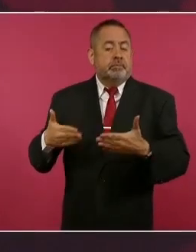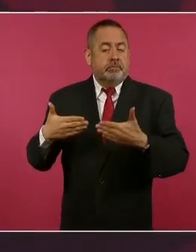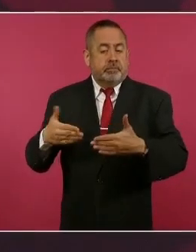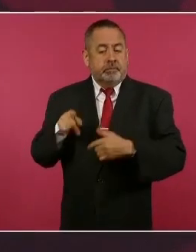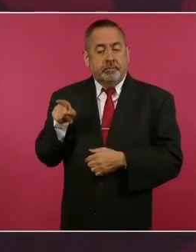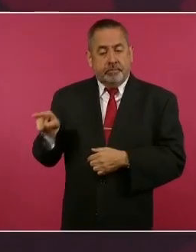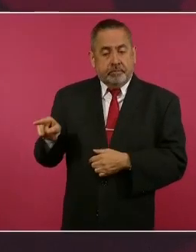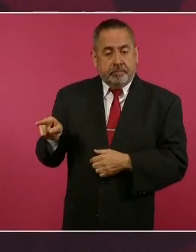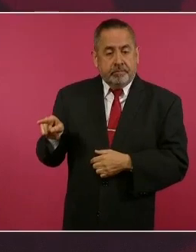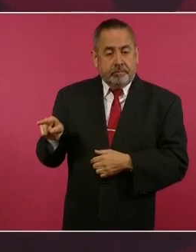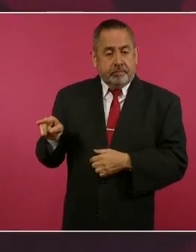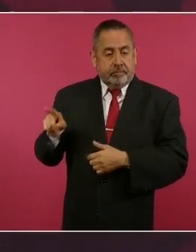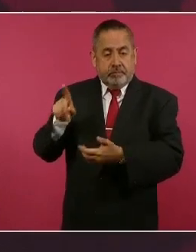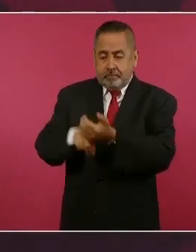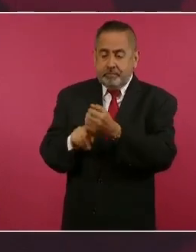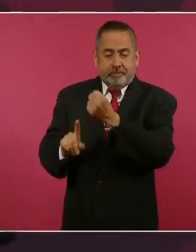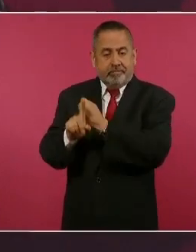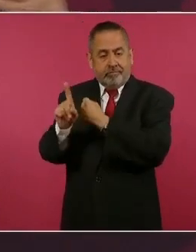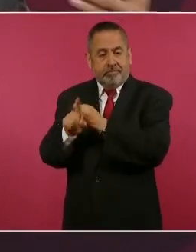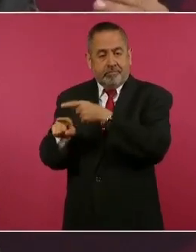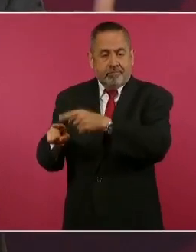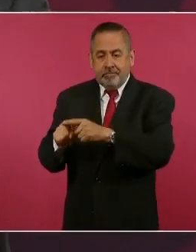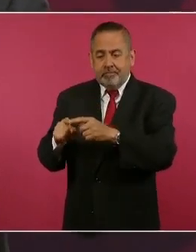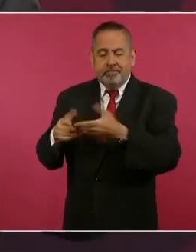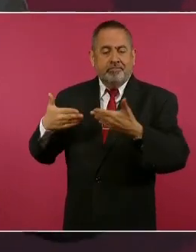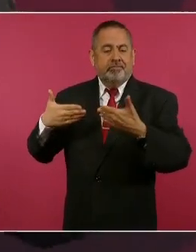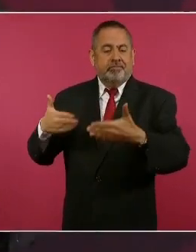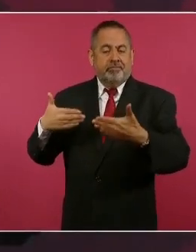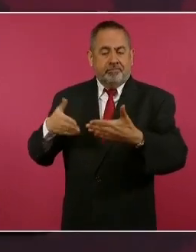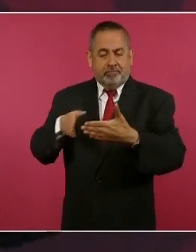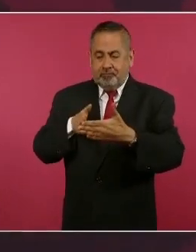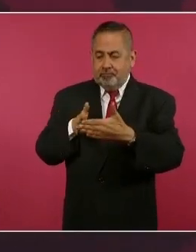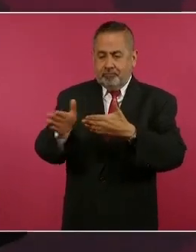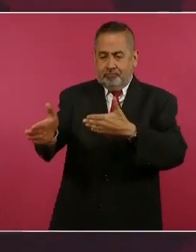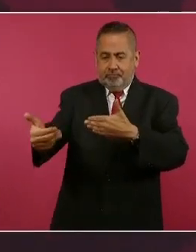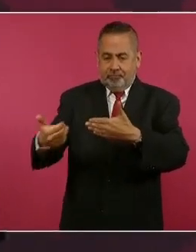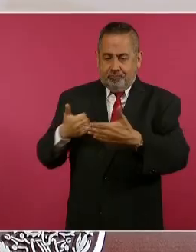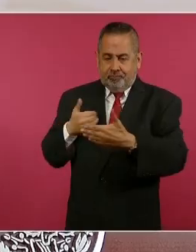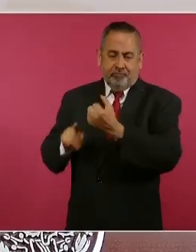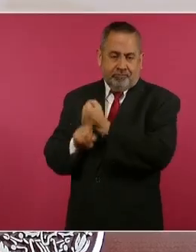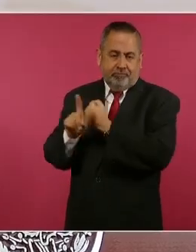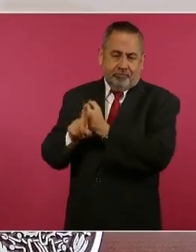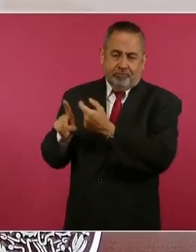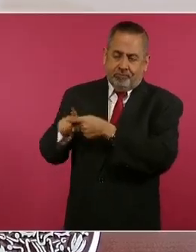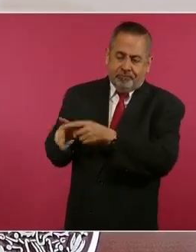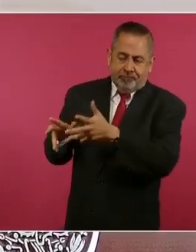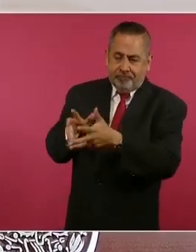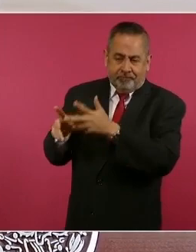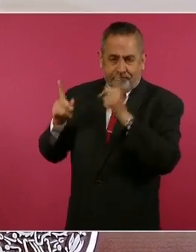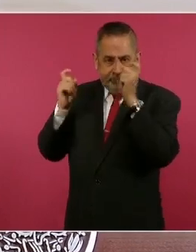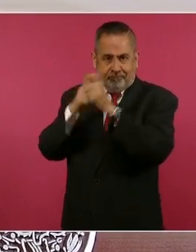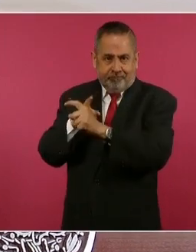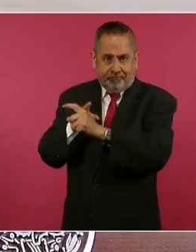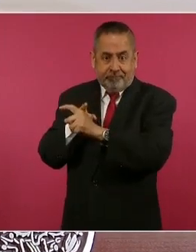panameños tienen el problema de lo del canal y se va a